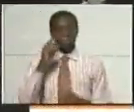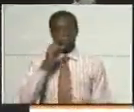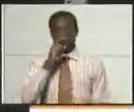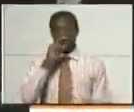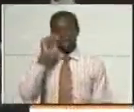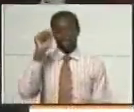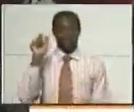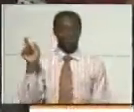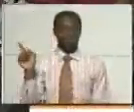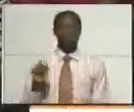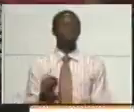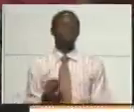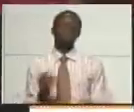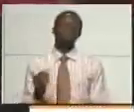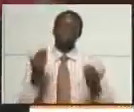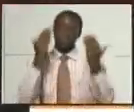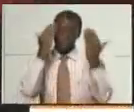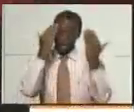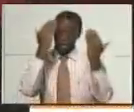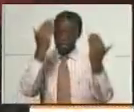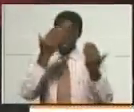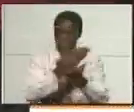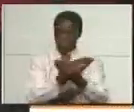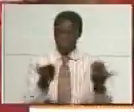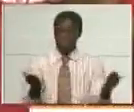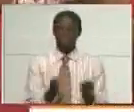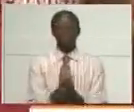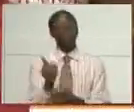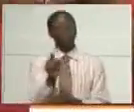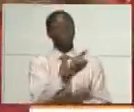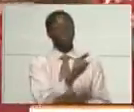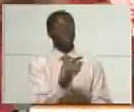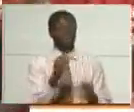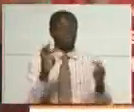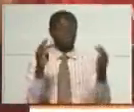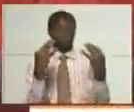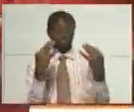Bueno, un gran saludo. Espero que me estén escuchando bien.